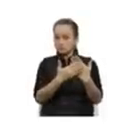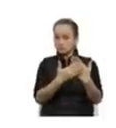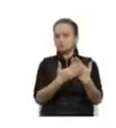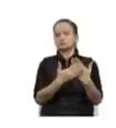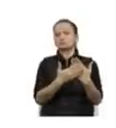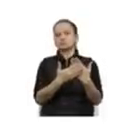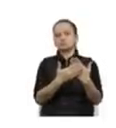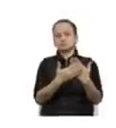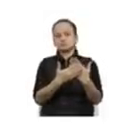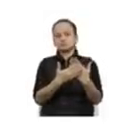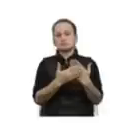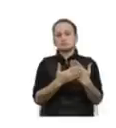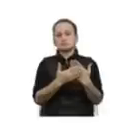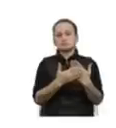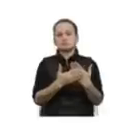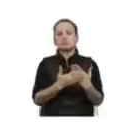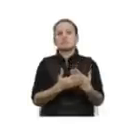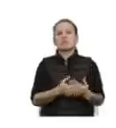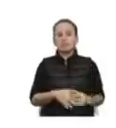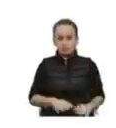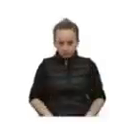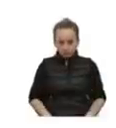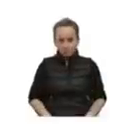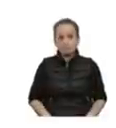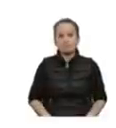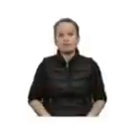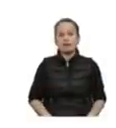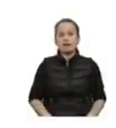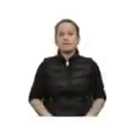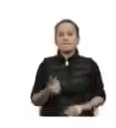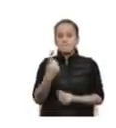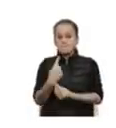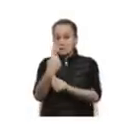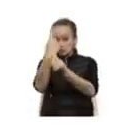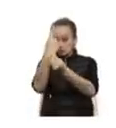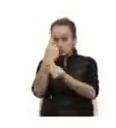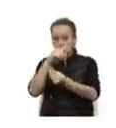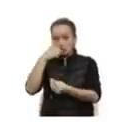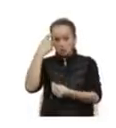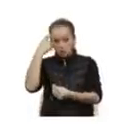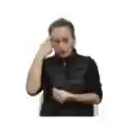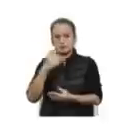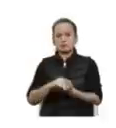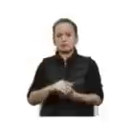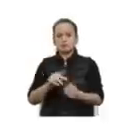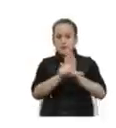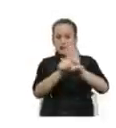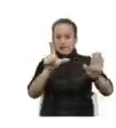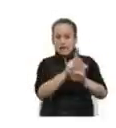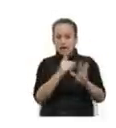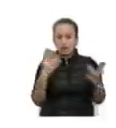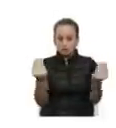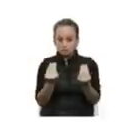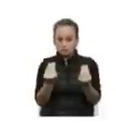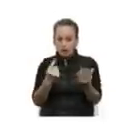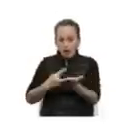una mano tendida para la negociación con los actores políticos armados ilegales,